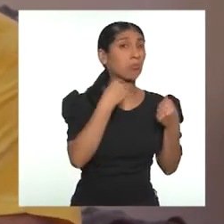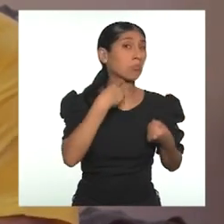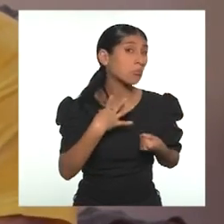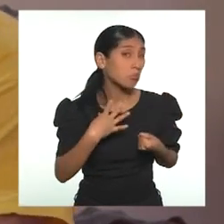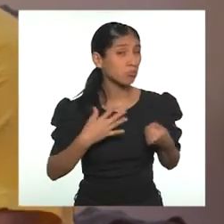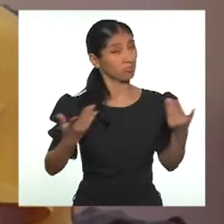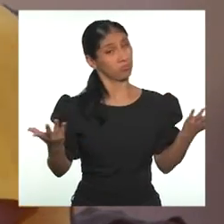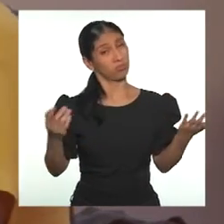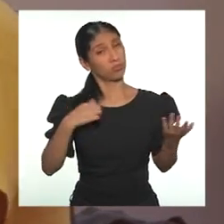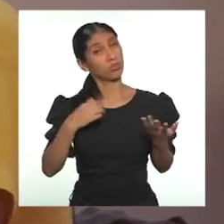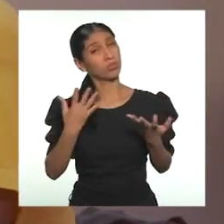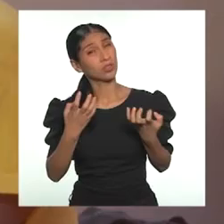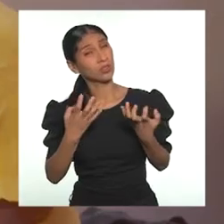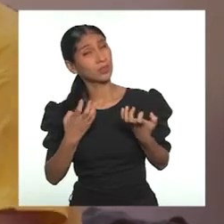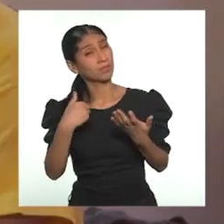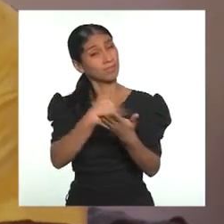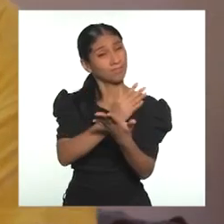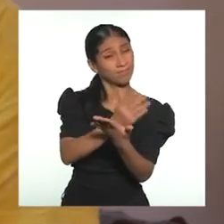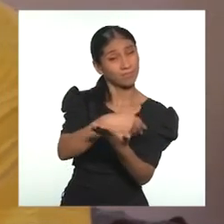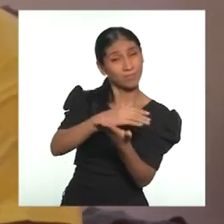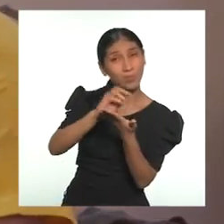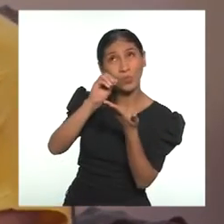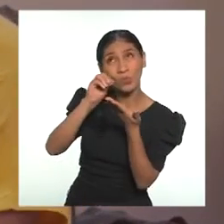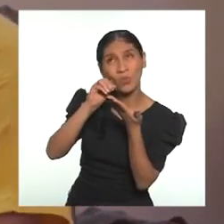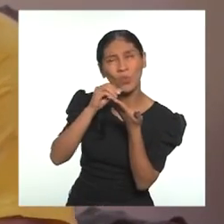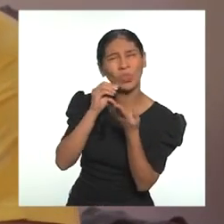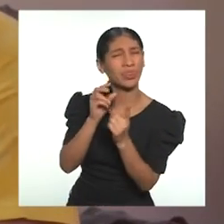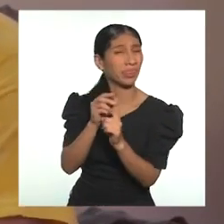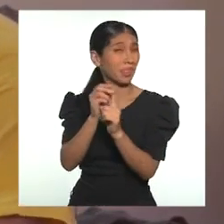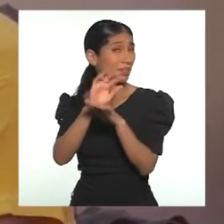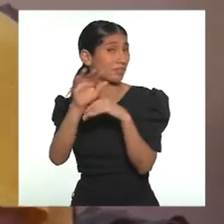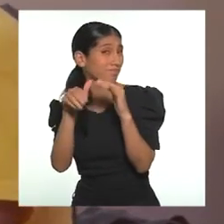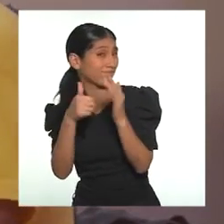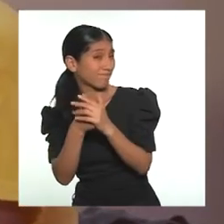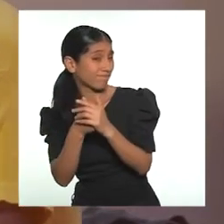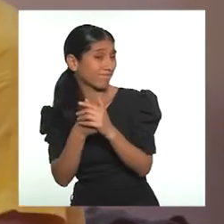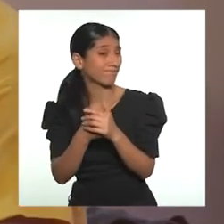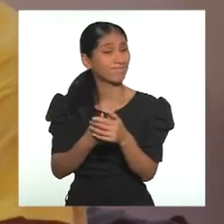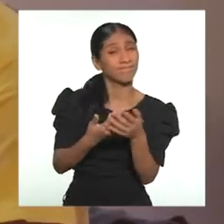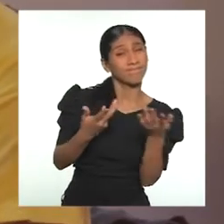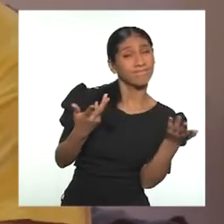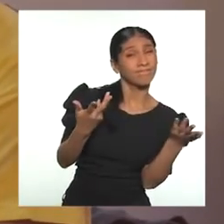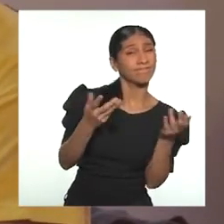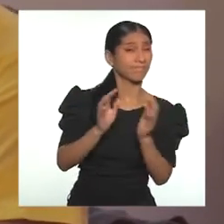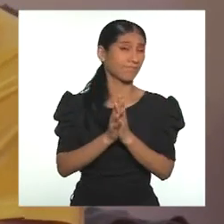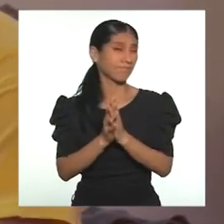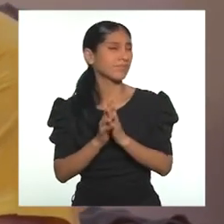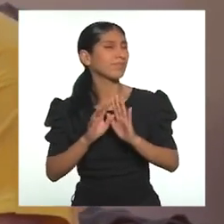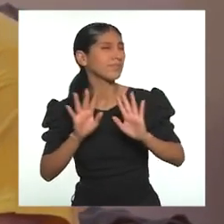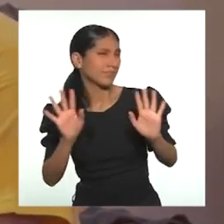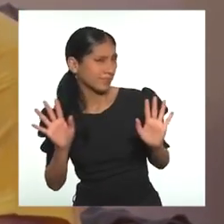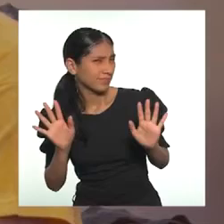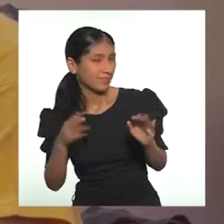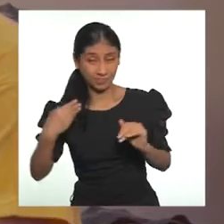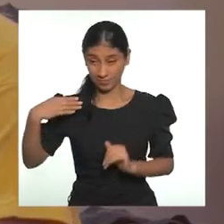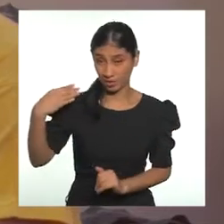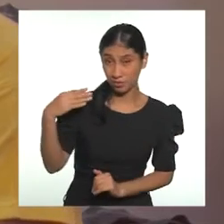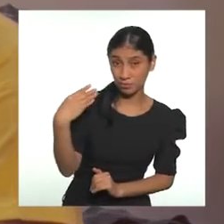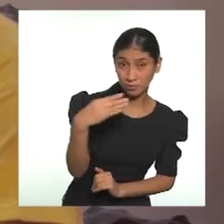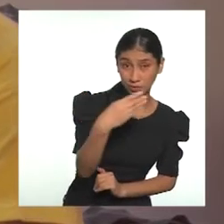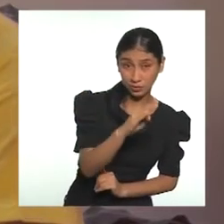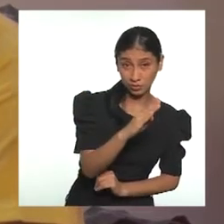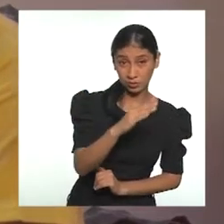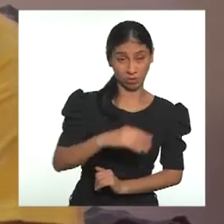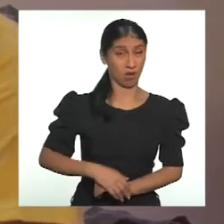a perder. Y yo quería preparar una comida especial para todos. ¡Ah, chicos!